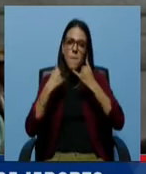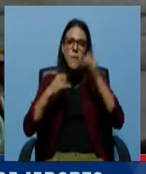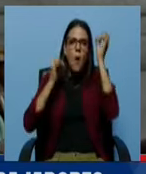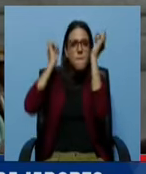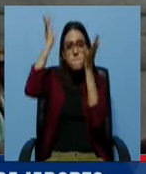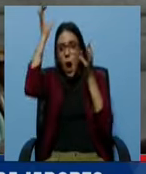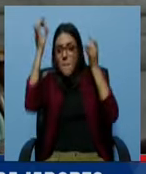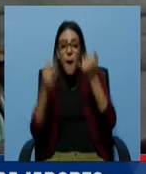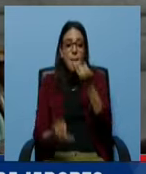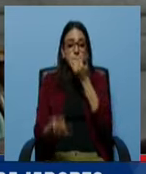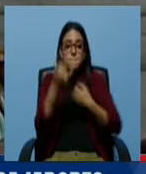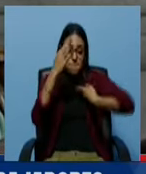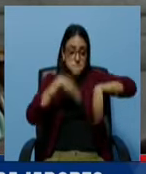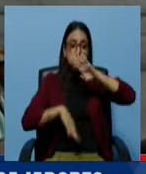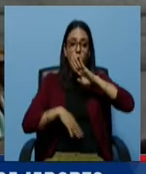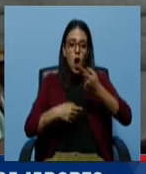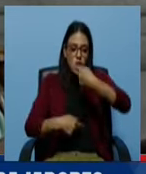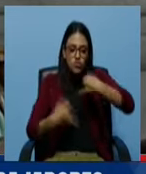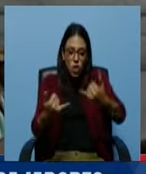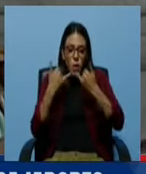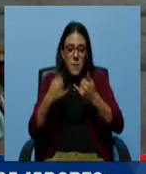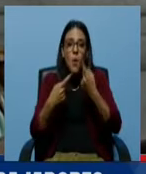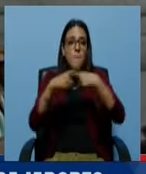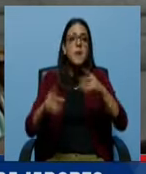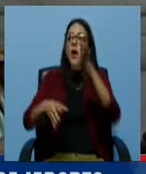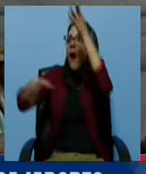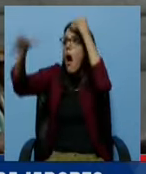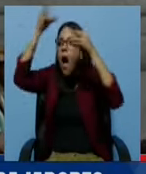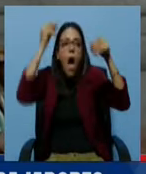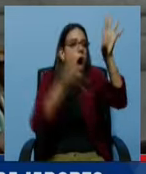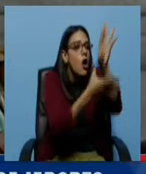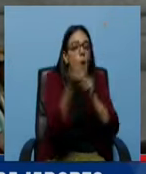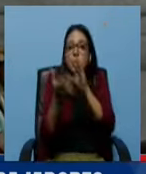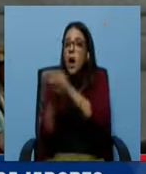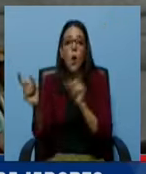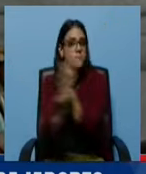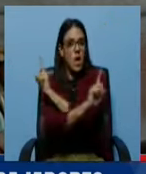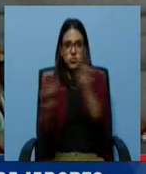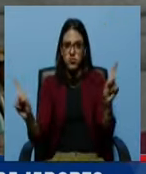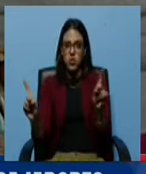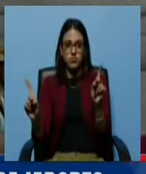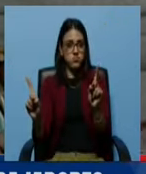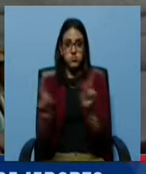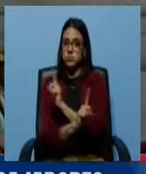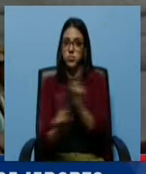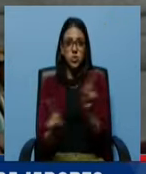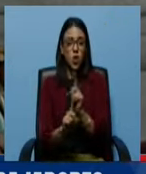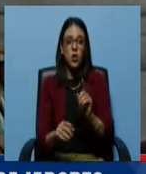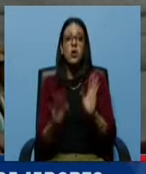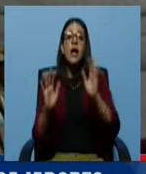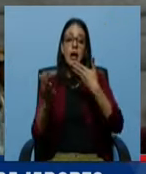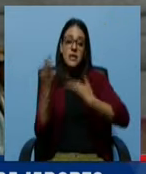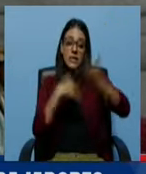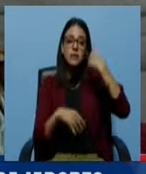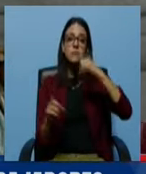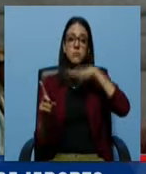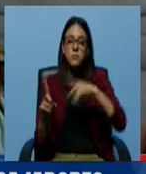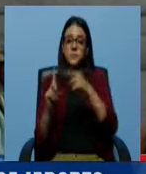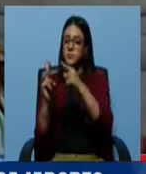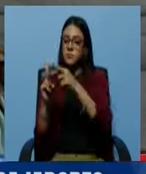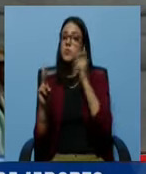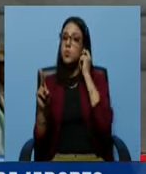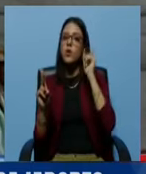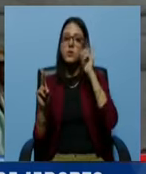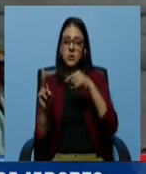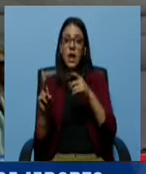Y luego Mariátegui dijo, a mediados del siglo XX, casi 100 años después, Mariátegui desde el Perú,